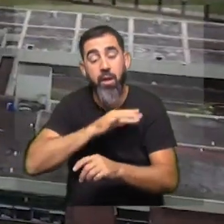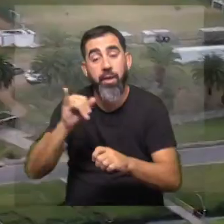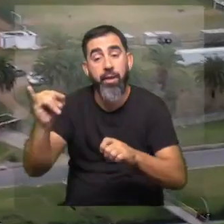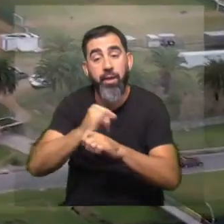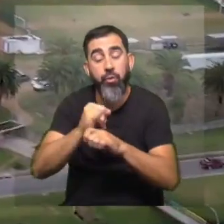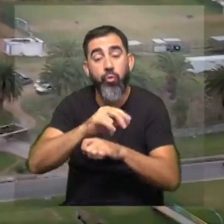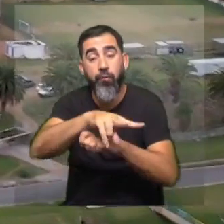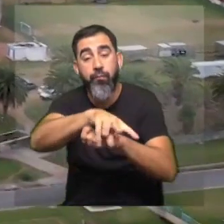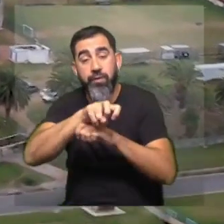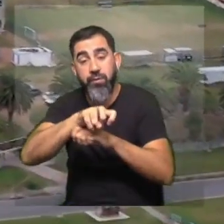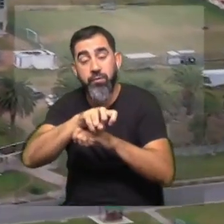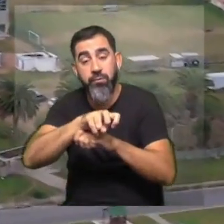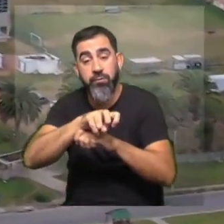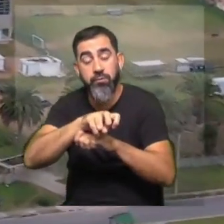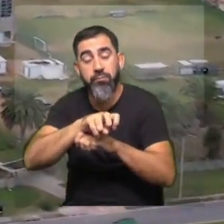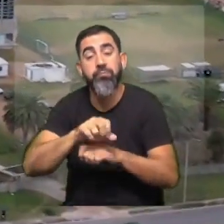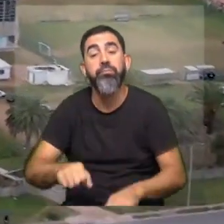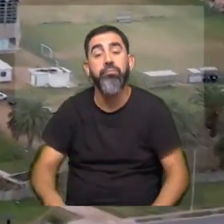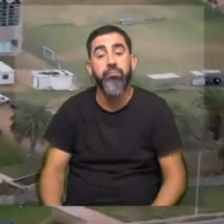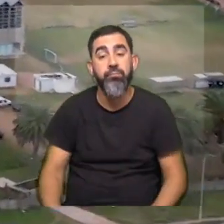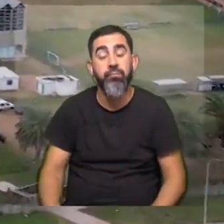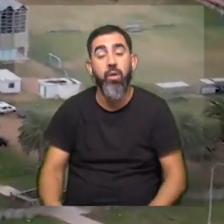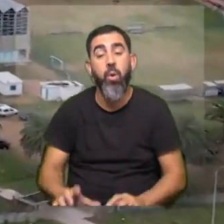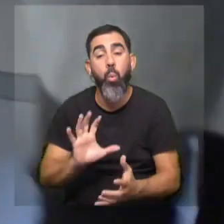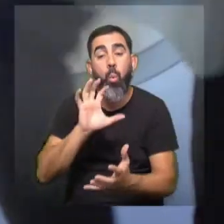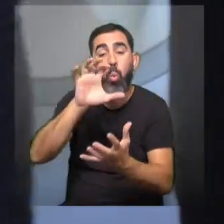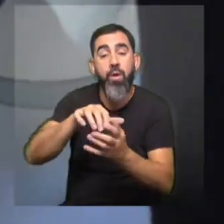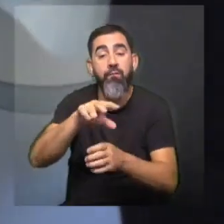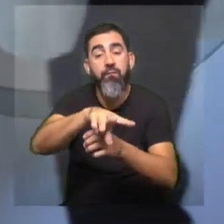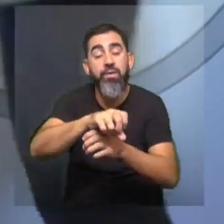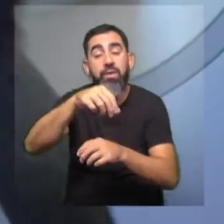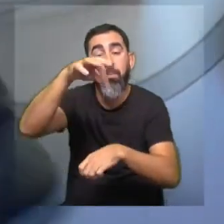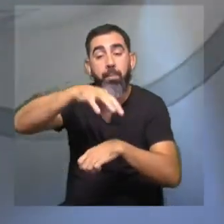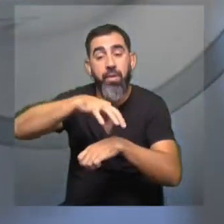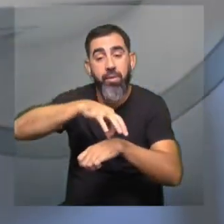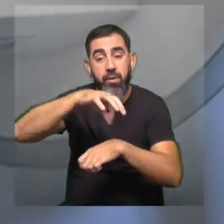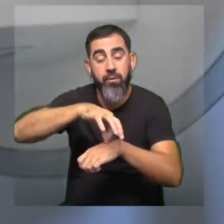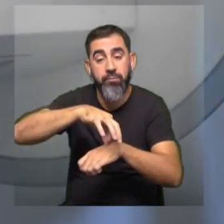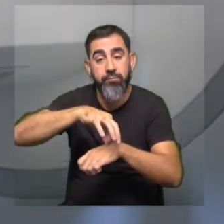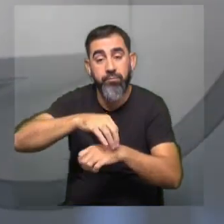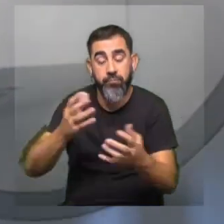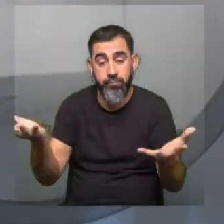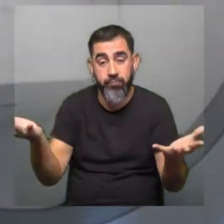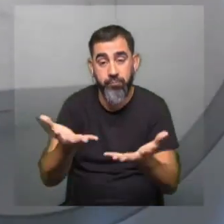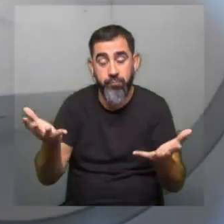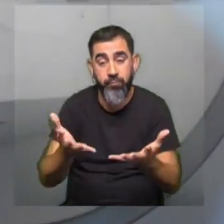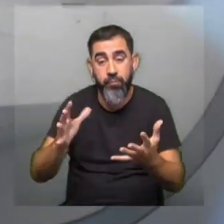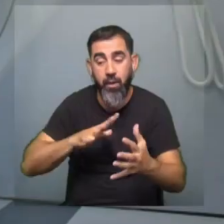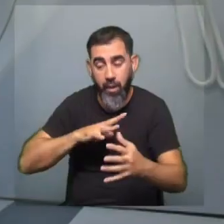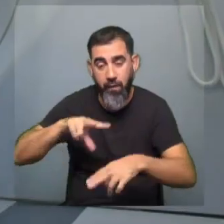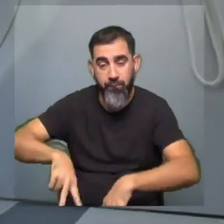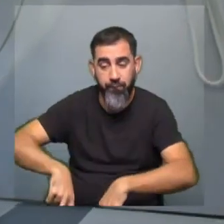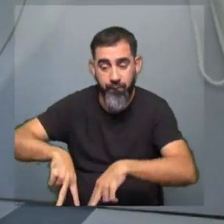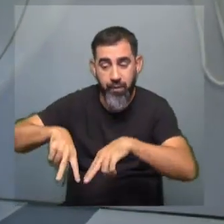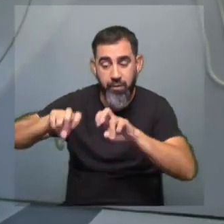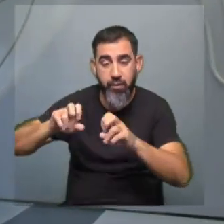de Física, más específicamente la Unidad de Física Médica. Actualmente existe investigación